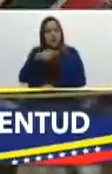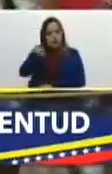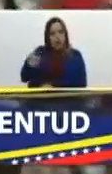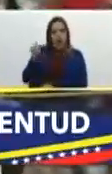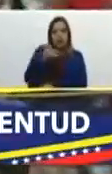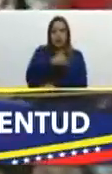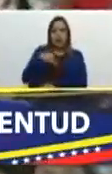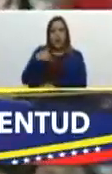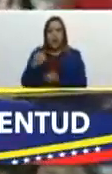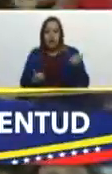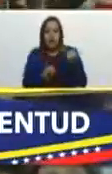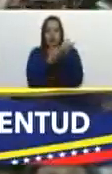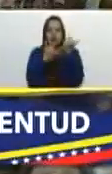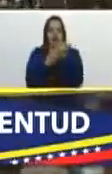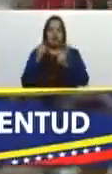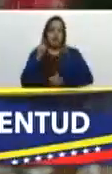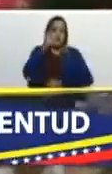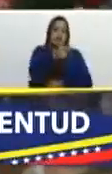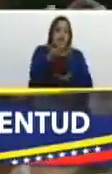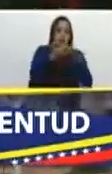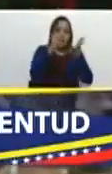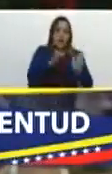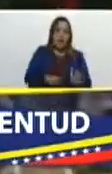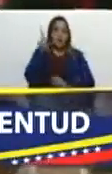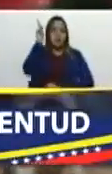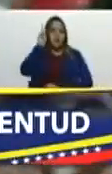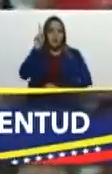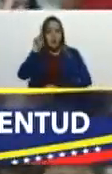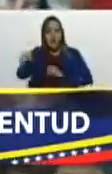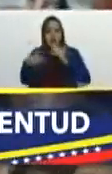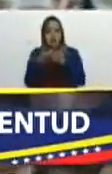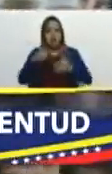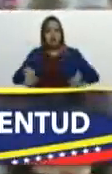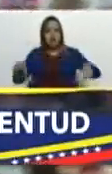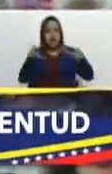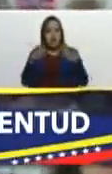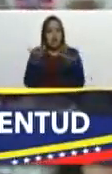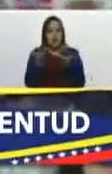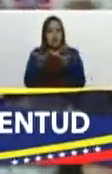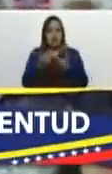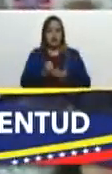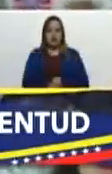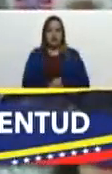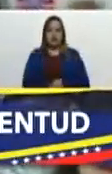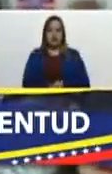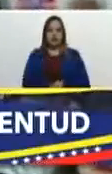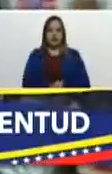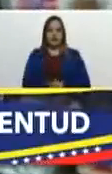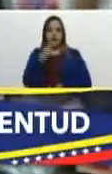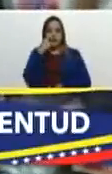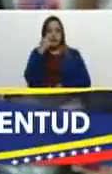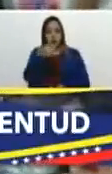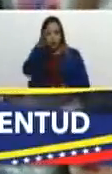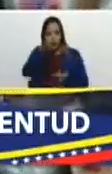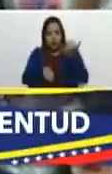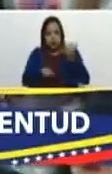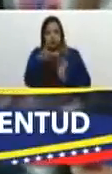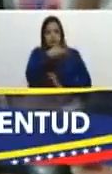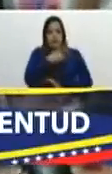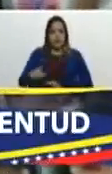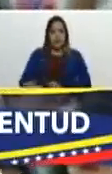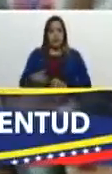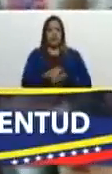querer aportar a trasladar a los estudiantes y a los profesores al lugar de estudio. Decirle, por último,